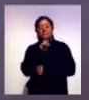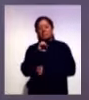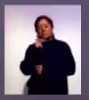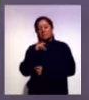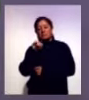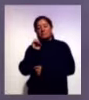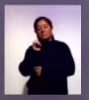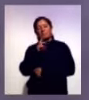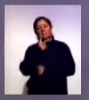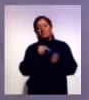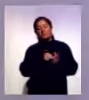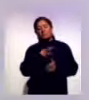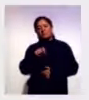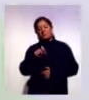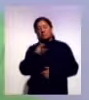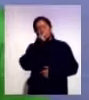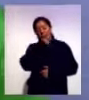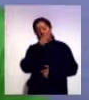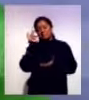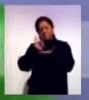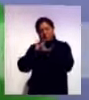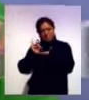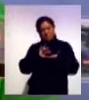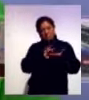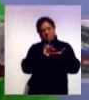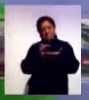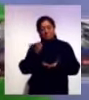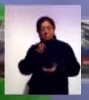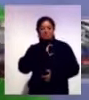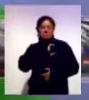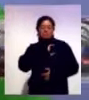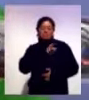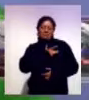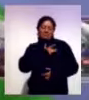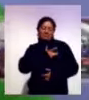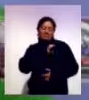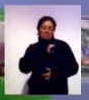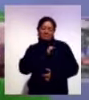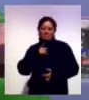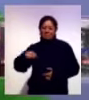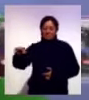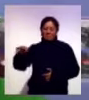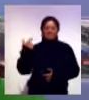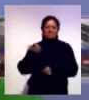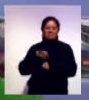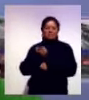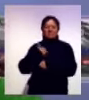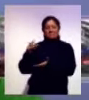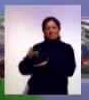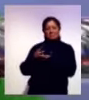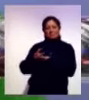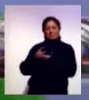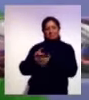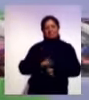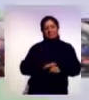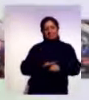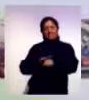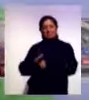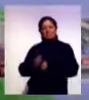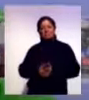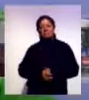siempre apoye sus proyectos deportivos. Yo me siento muy querido por parte del estado y pues siempre me han apoyado en todos los eventos que he estado saliendo